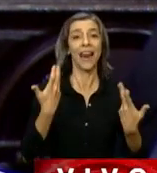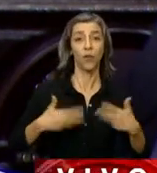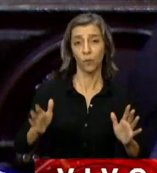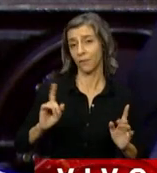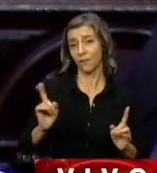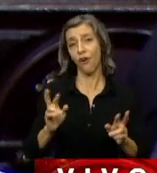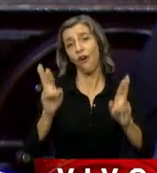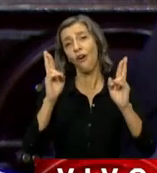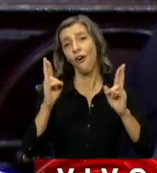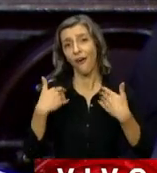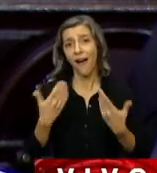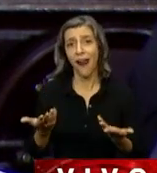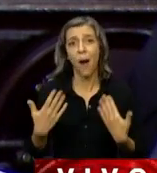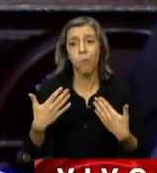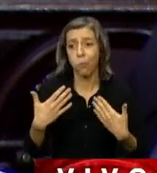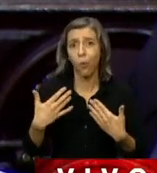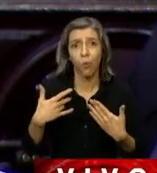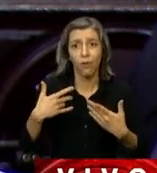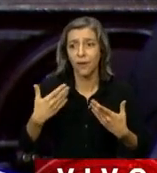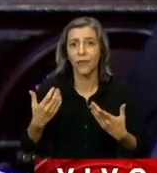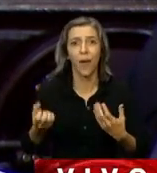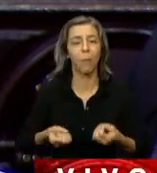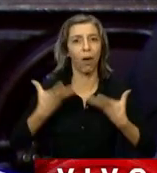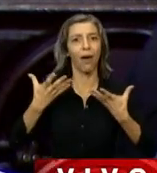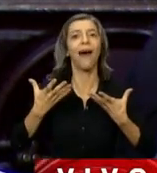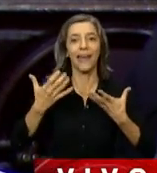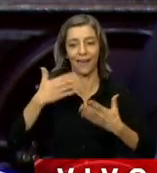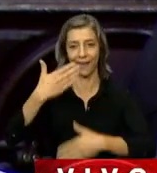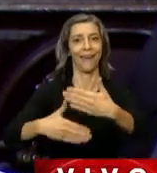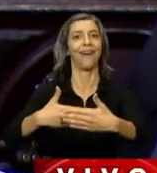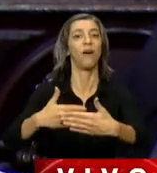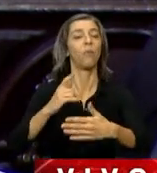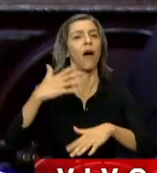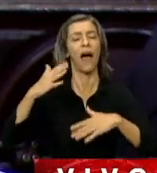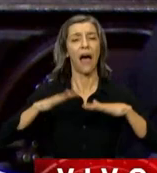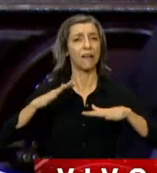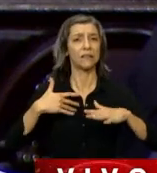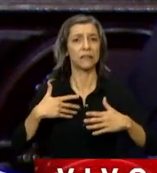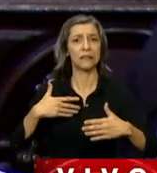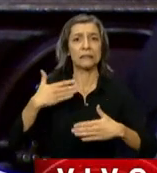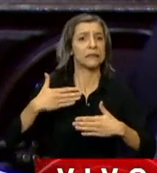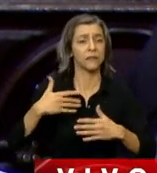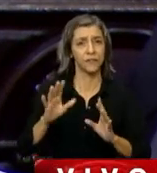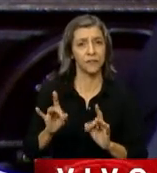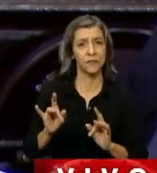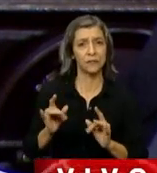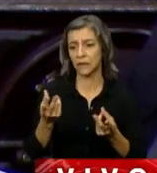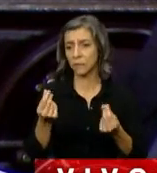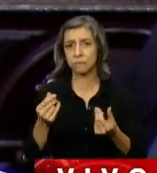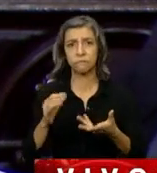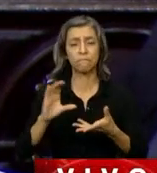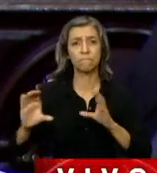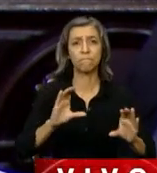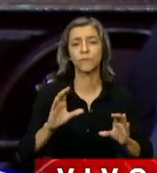Ojalá tuviese más financiamiento. Pero se ha desarrollado y tiene mucho potencial todavía, y para